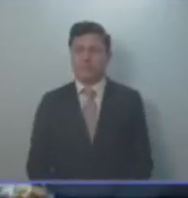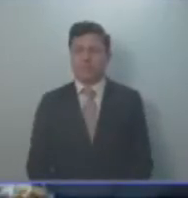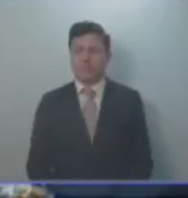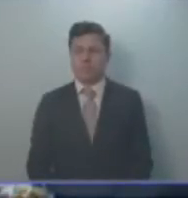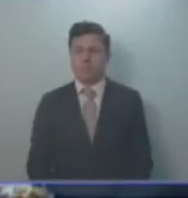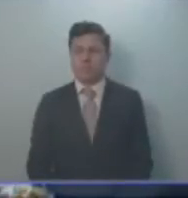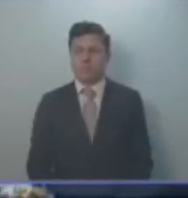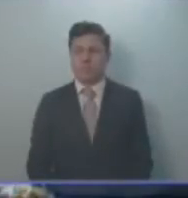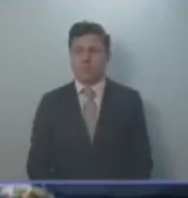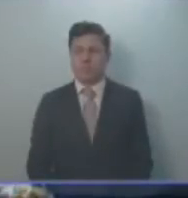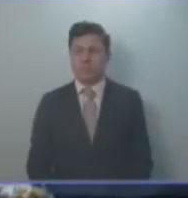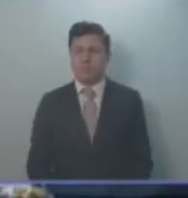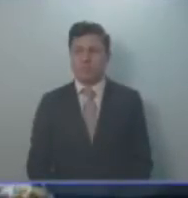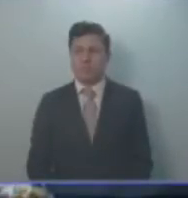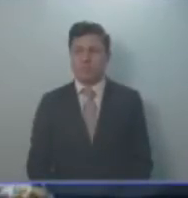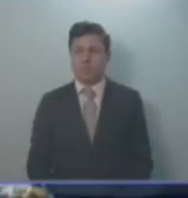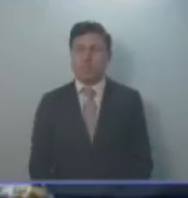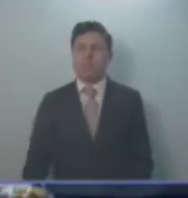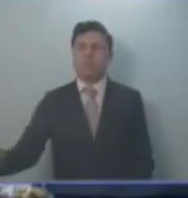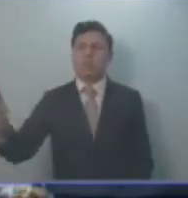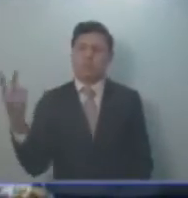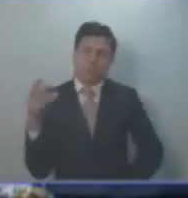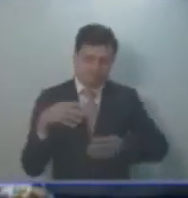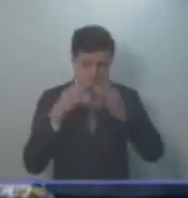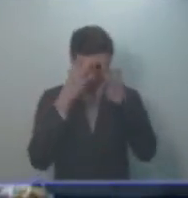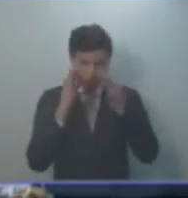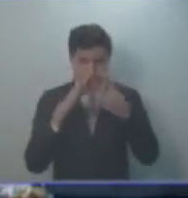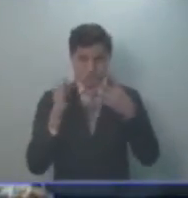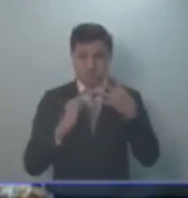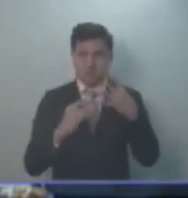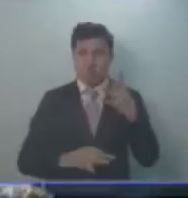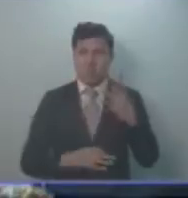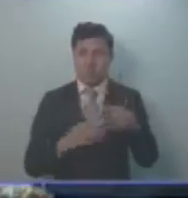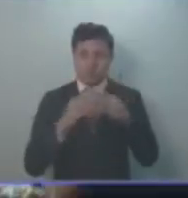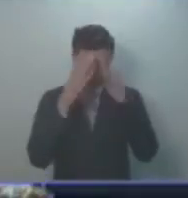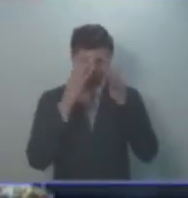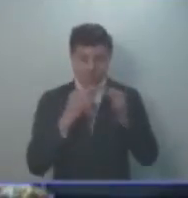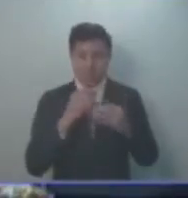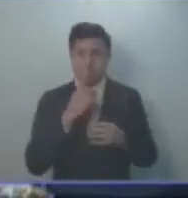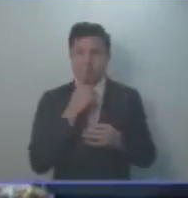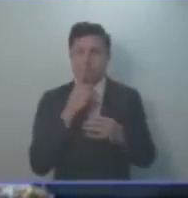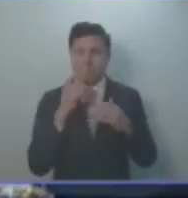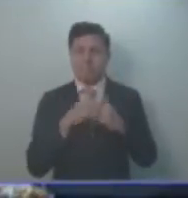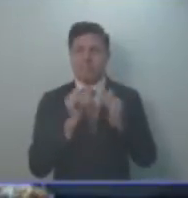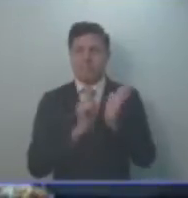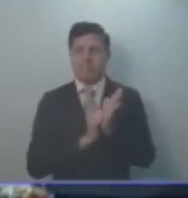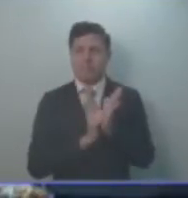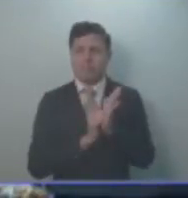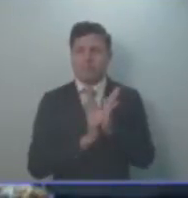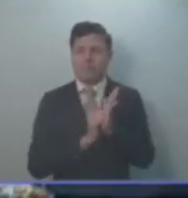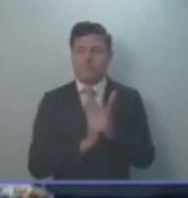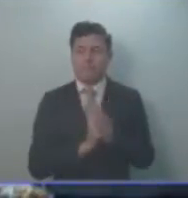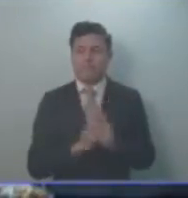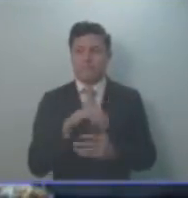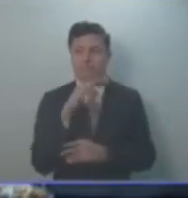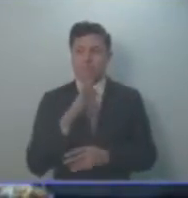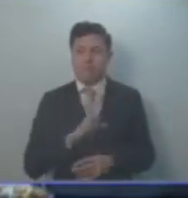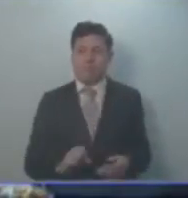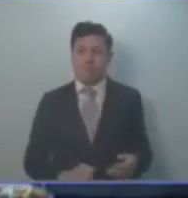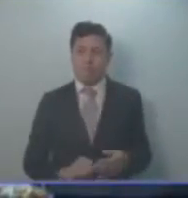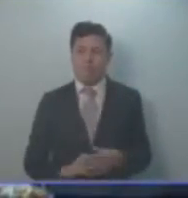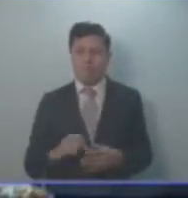Pasaré a leer el segundo decreto. Decreto número. La Asamblea Legislativa de la República de El